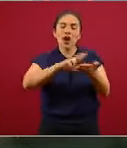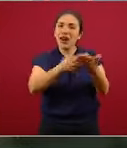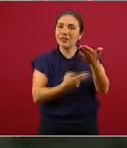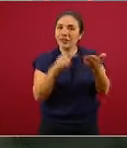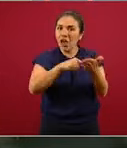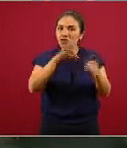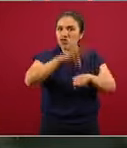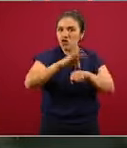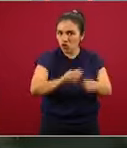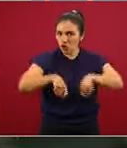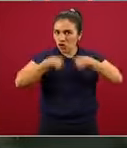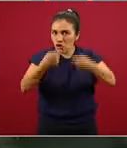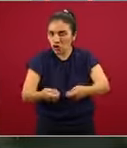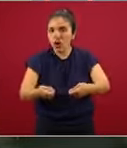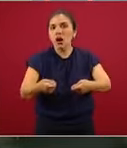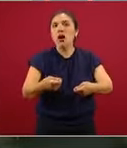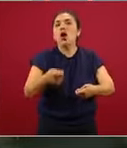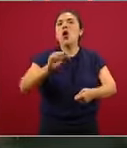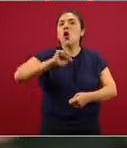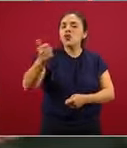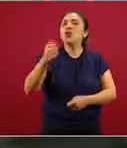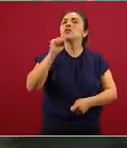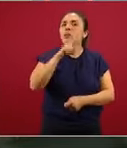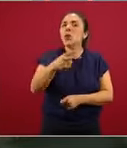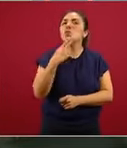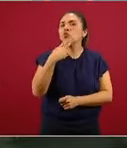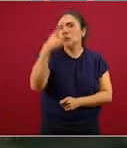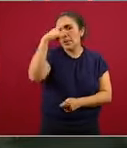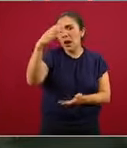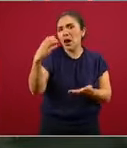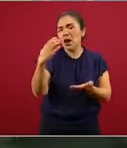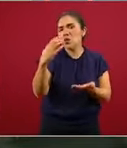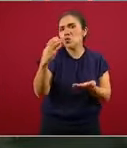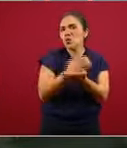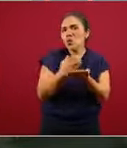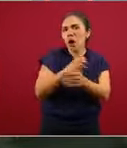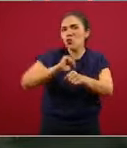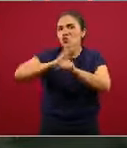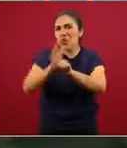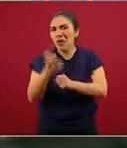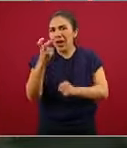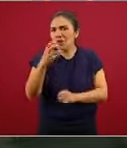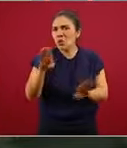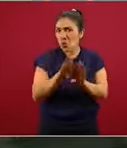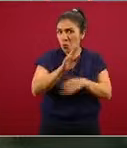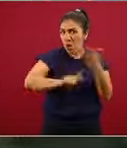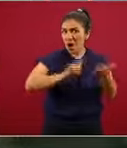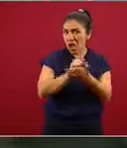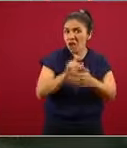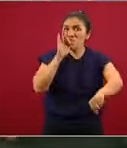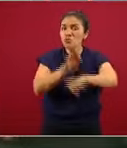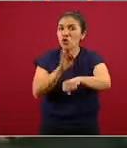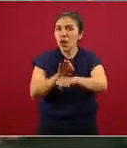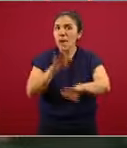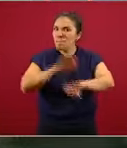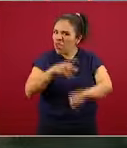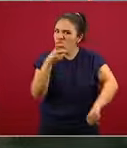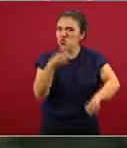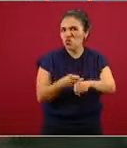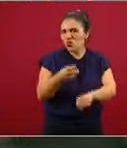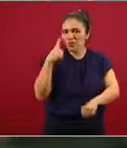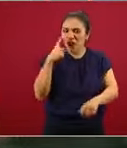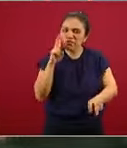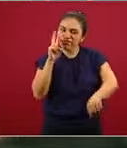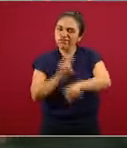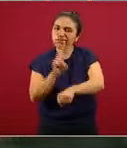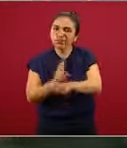no tienes una receta, pero también la han utilizado para el tratamiento de COVID. Entonces, no sé si también la ley va a ser como más fuerte para que no se